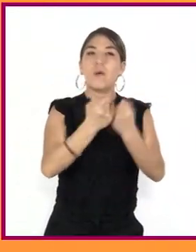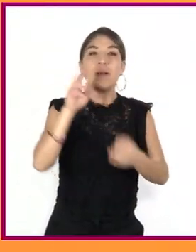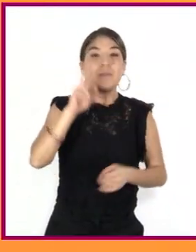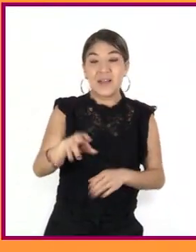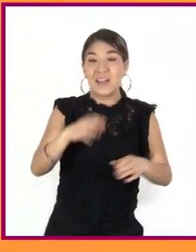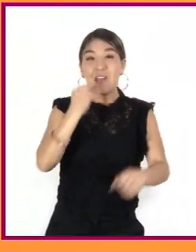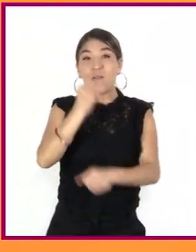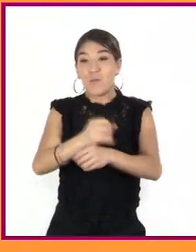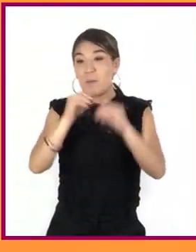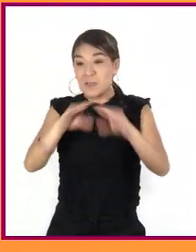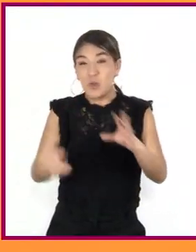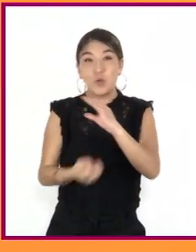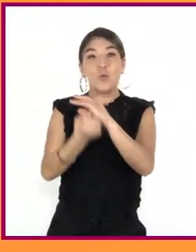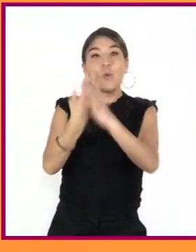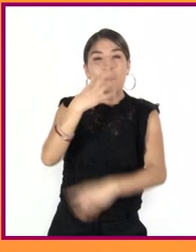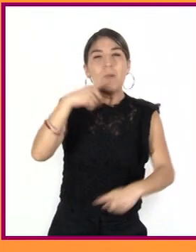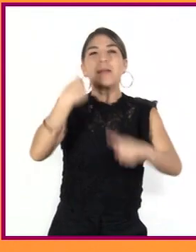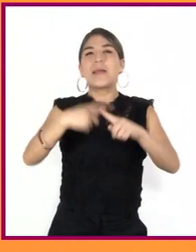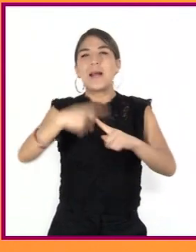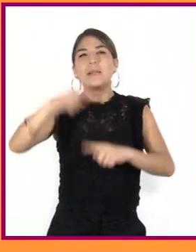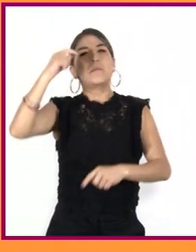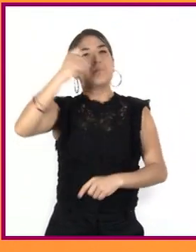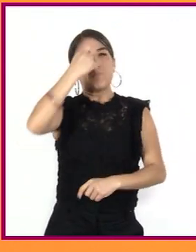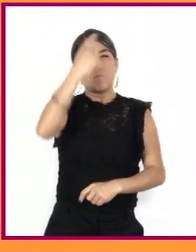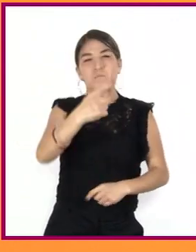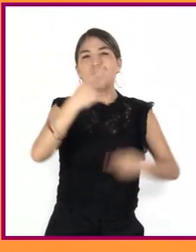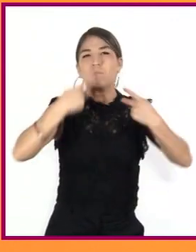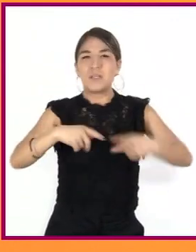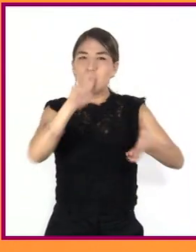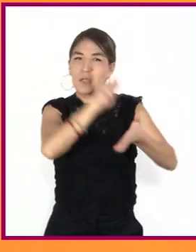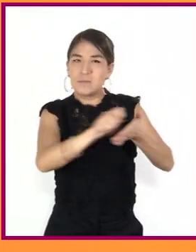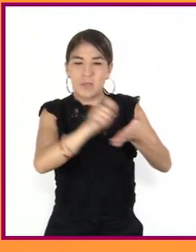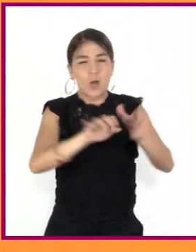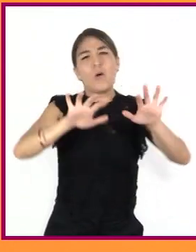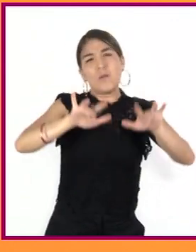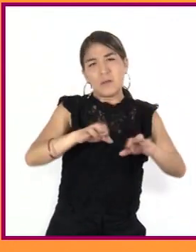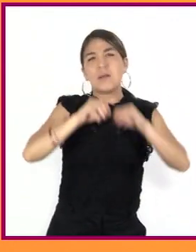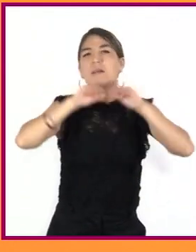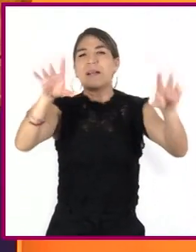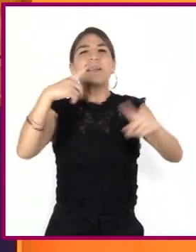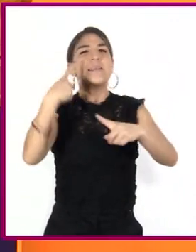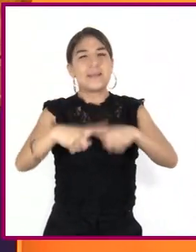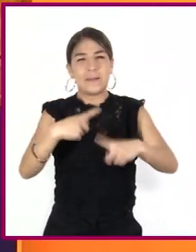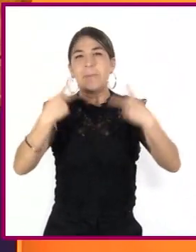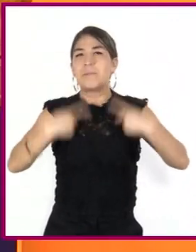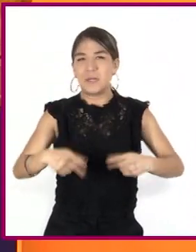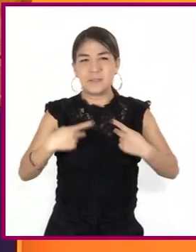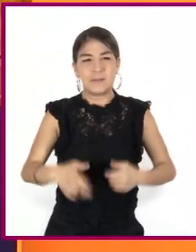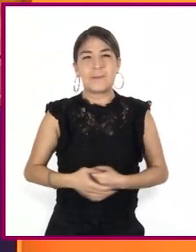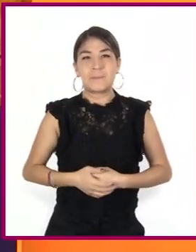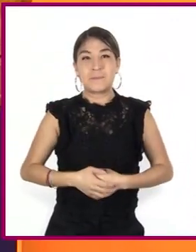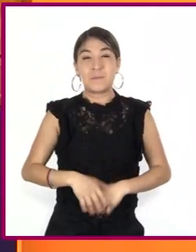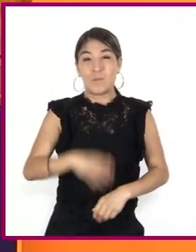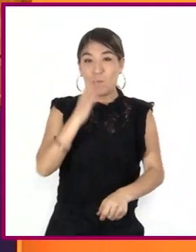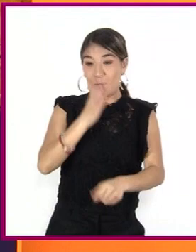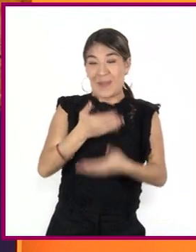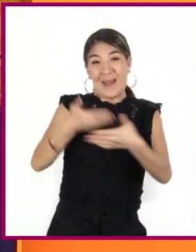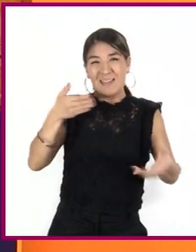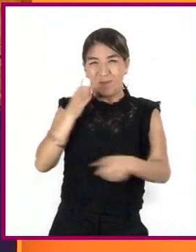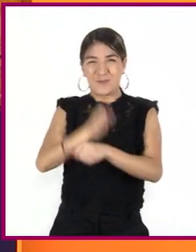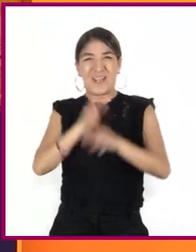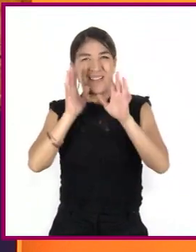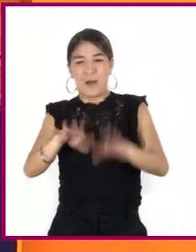de la información, su autor o autora y el origen de la publicación. Antes de comenzar nuestra búsqueda de